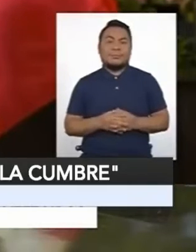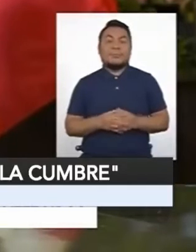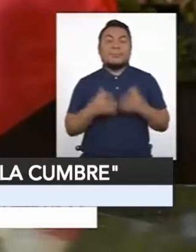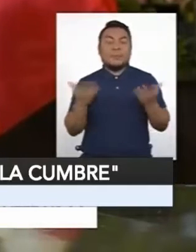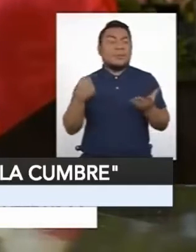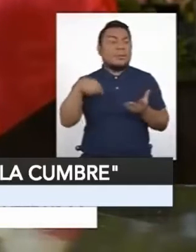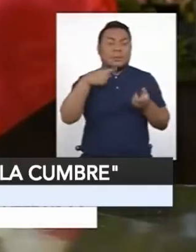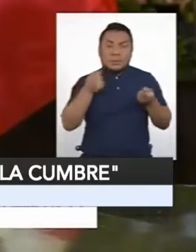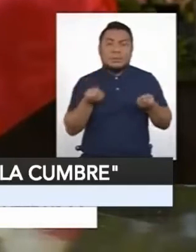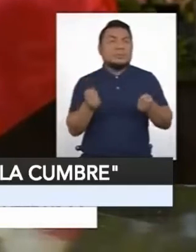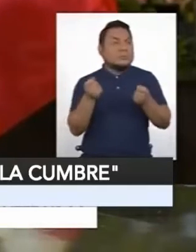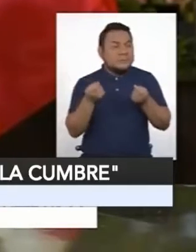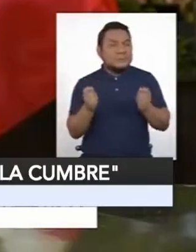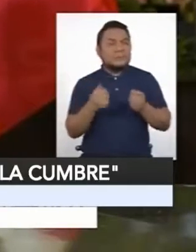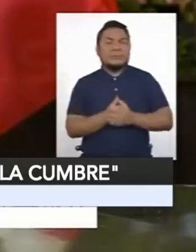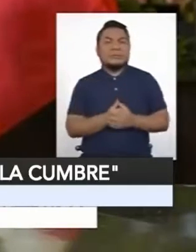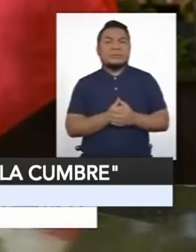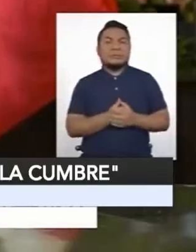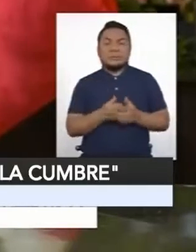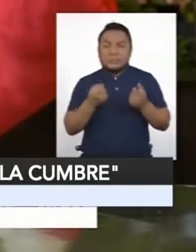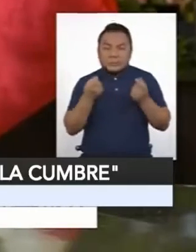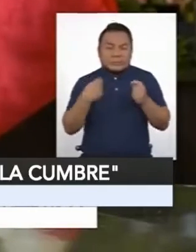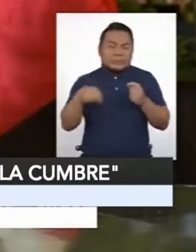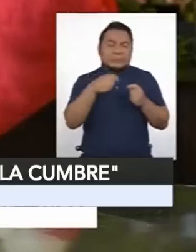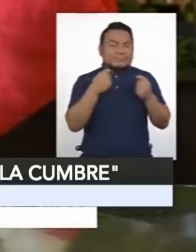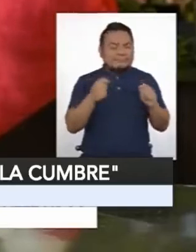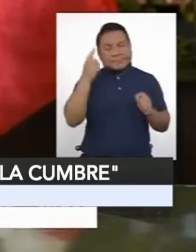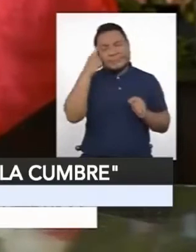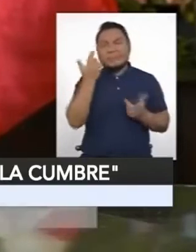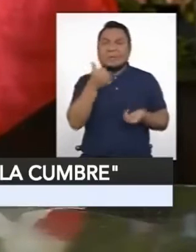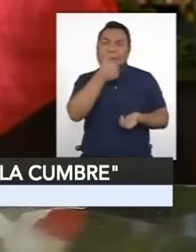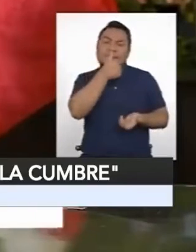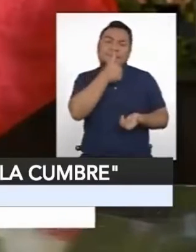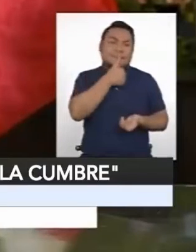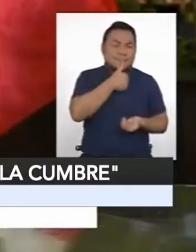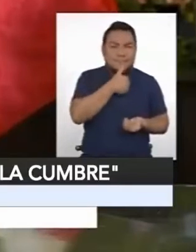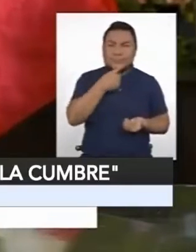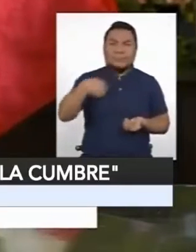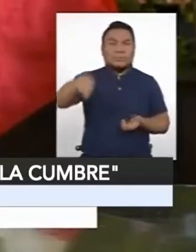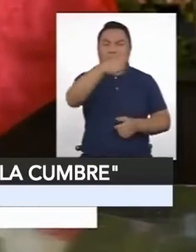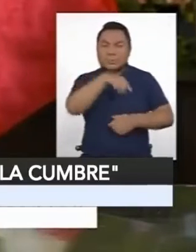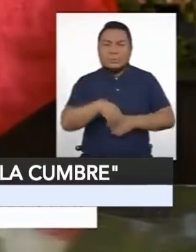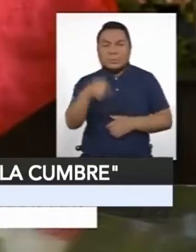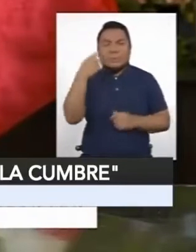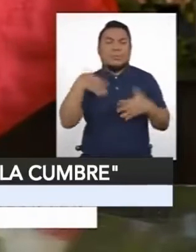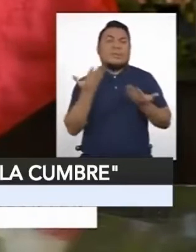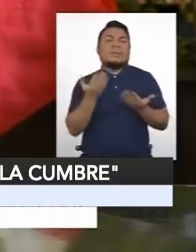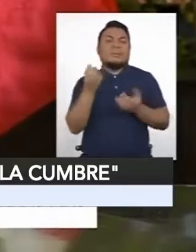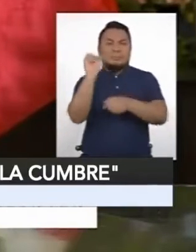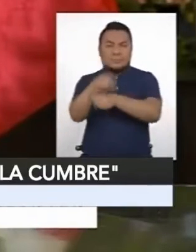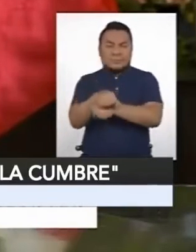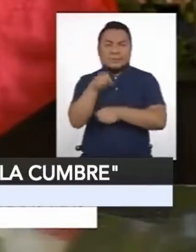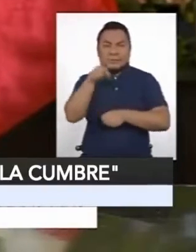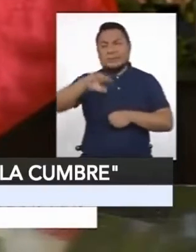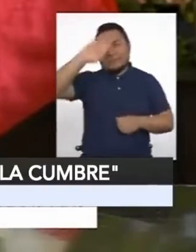Son los esfuerzos, los sacrificios que tenemos que hacer todos para vencer